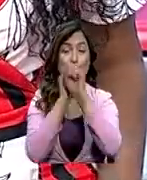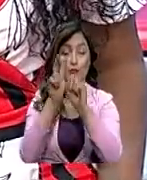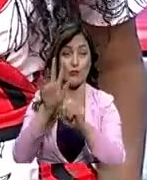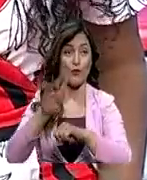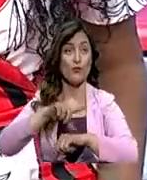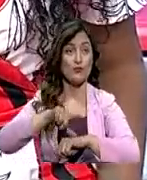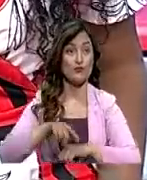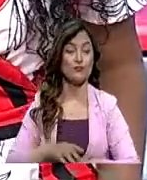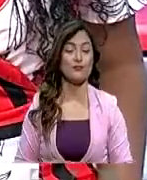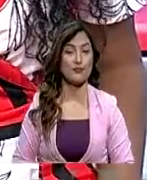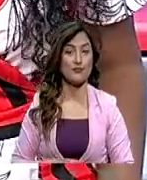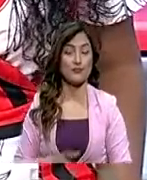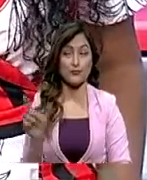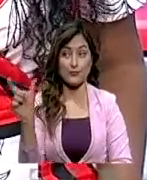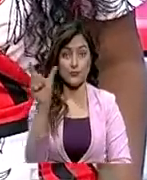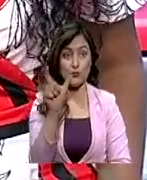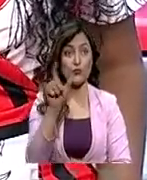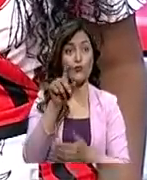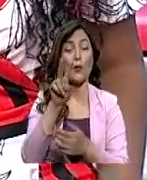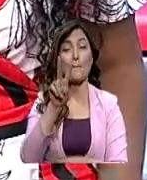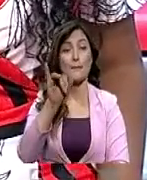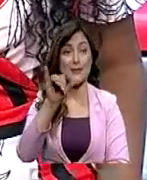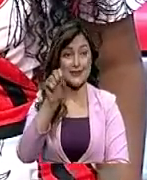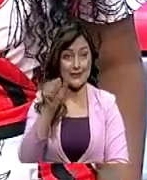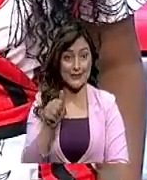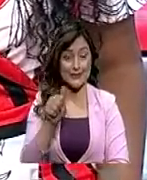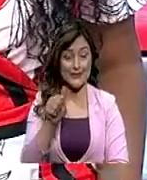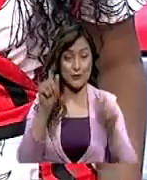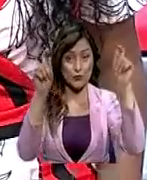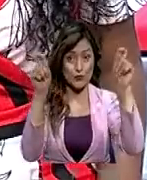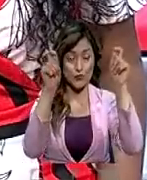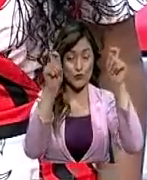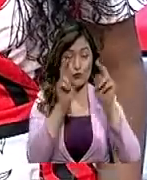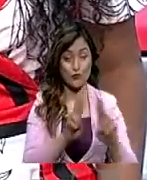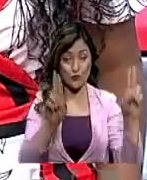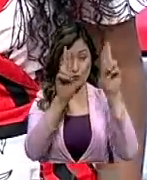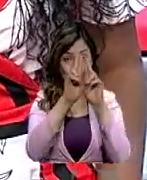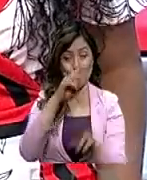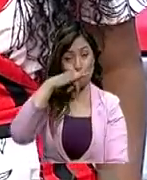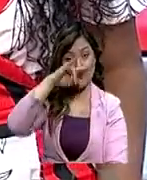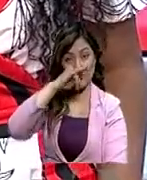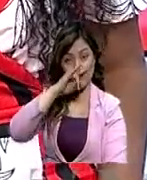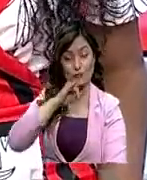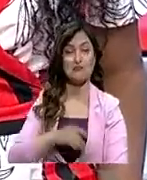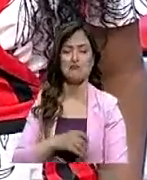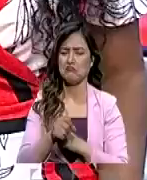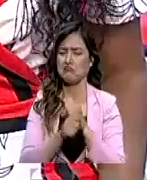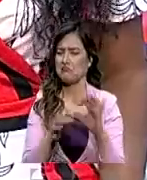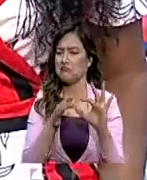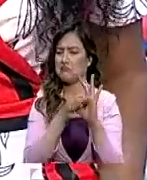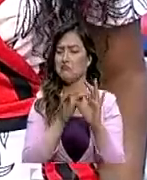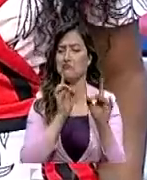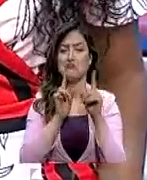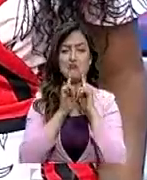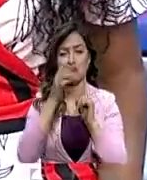6:34. Diners Club Ecuador y UNICEF conmemoran 20 años de alianza con los denominados diálogos inusuales sobre educación.